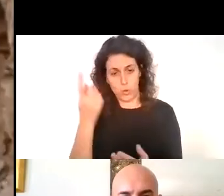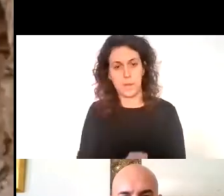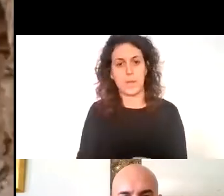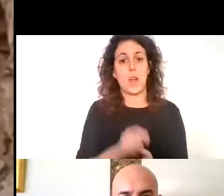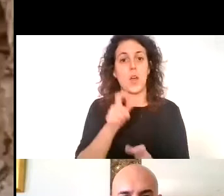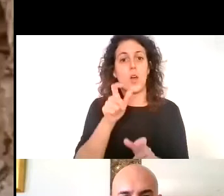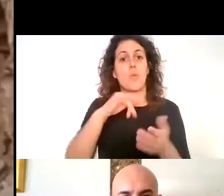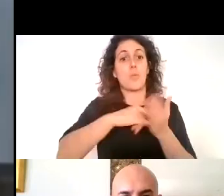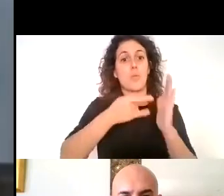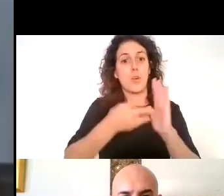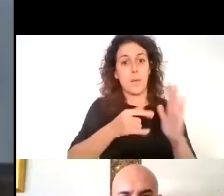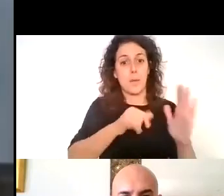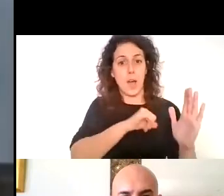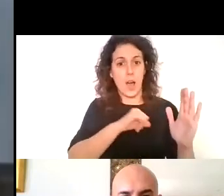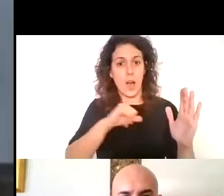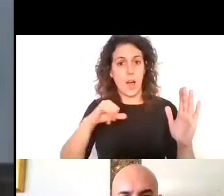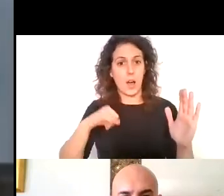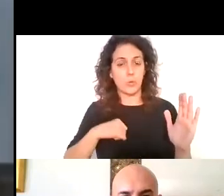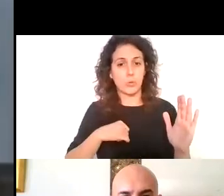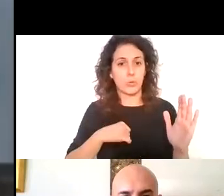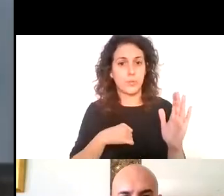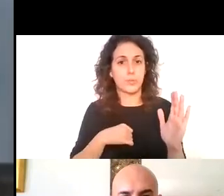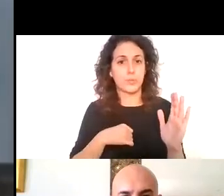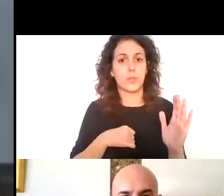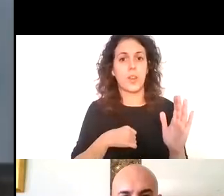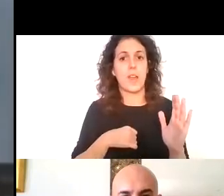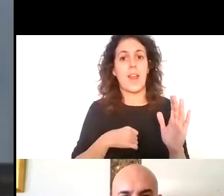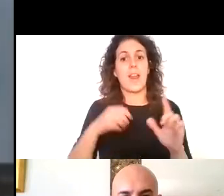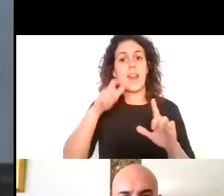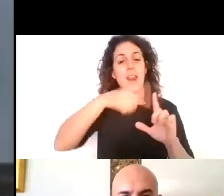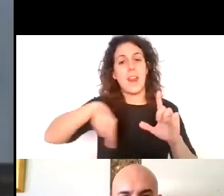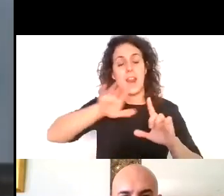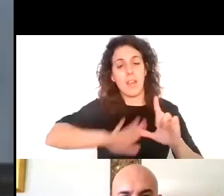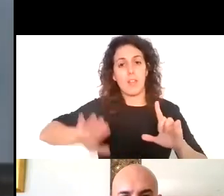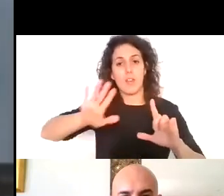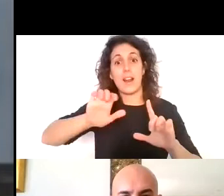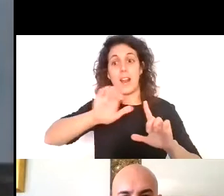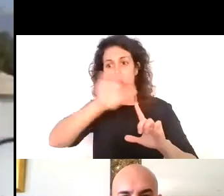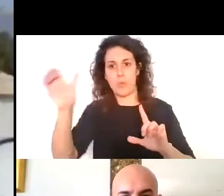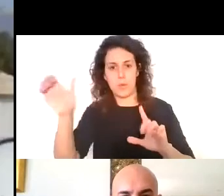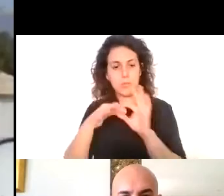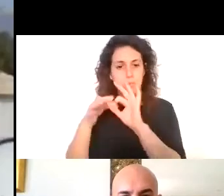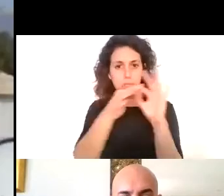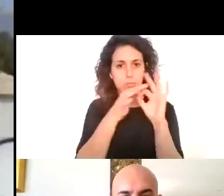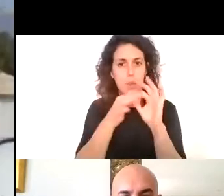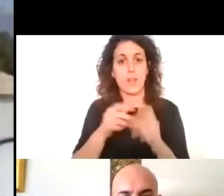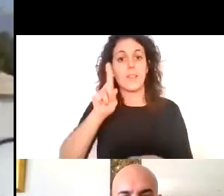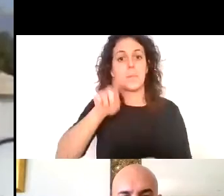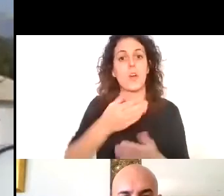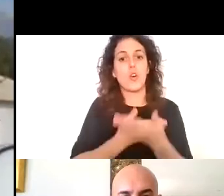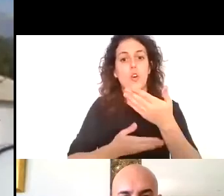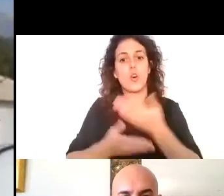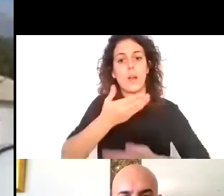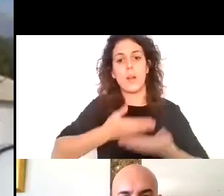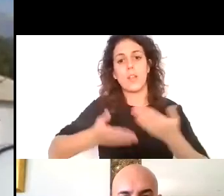programas de ámbito autonómico, nacional y europeo. Una estrecha colaboración con la dirección del